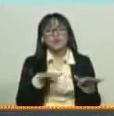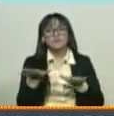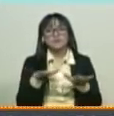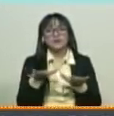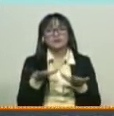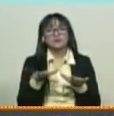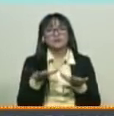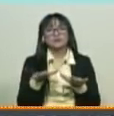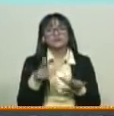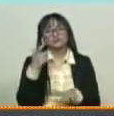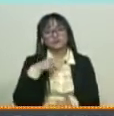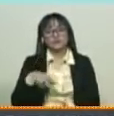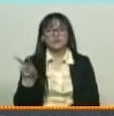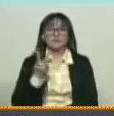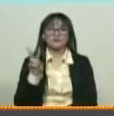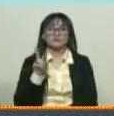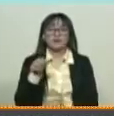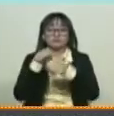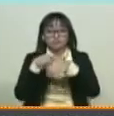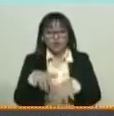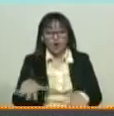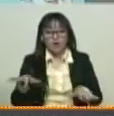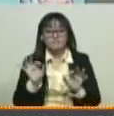de movimientos Somos Venezuela.